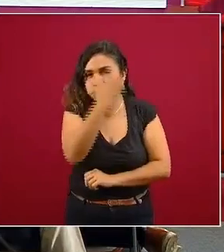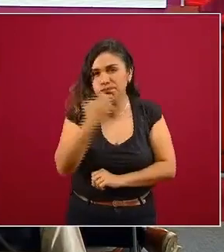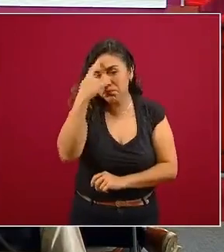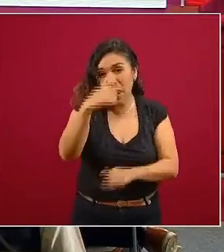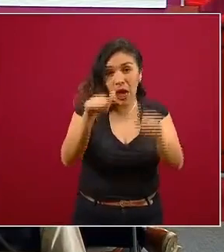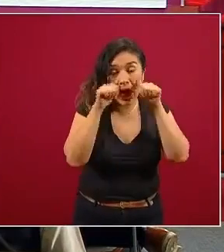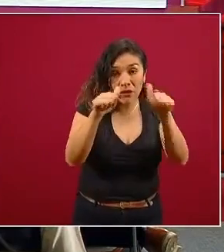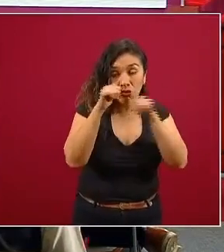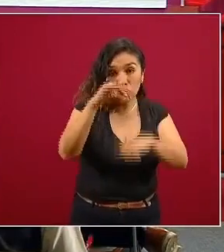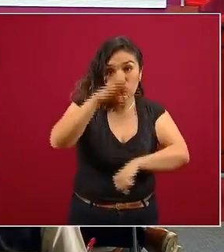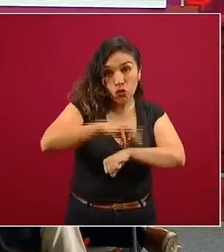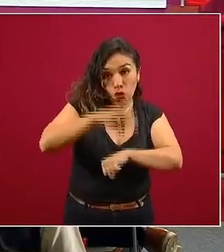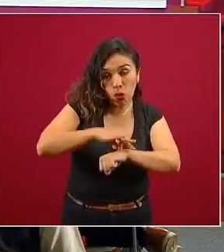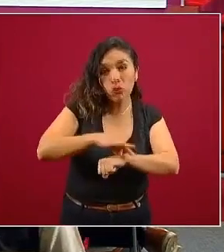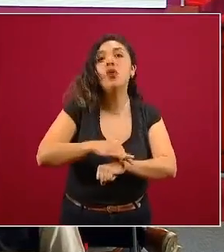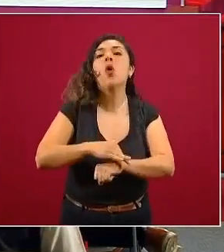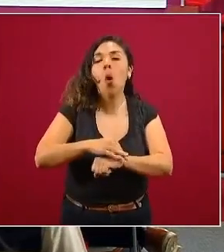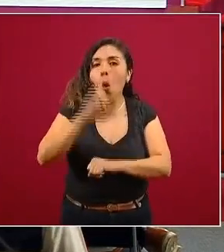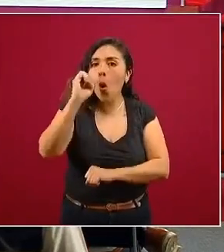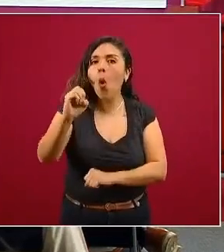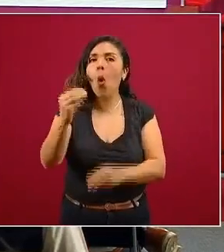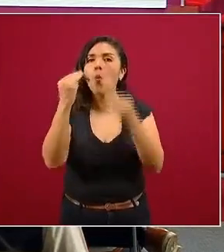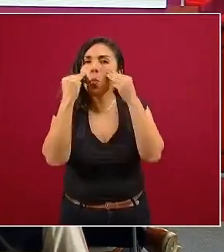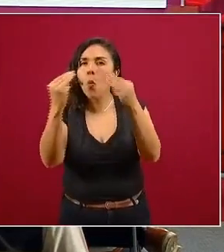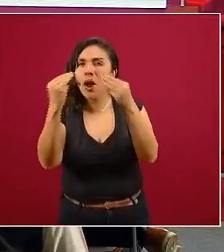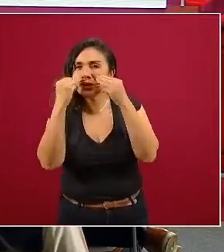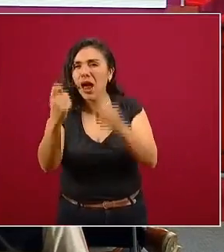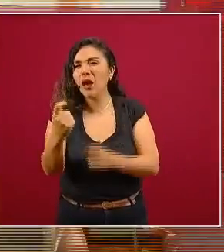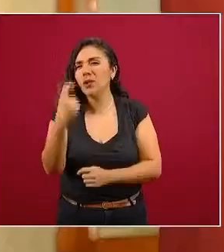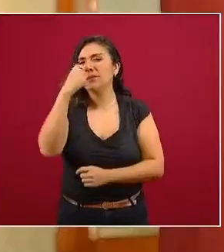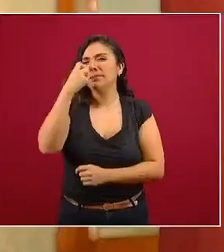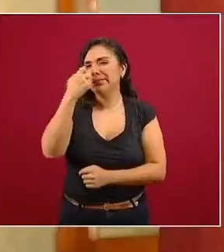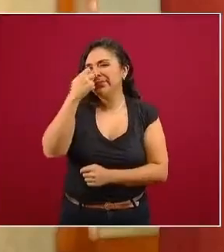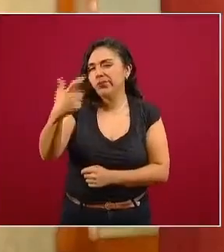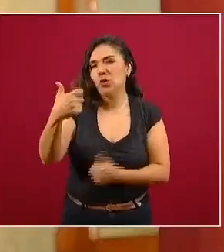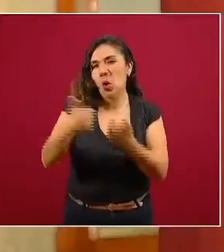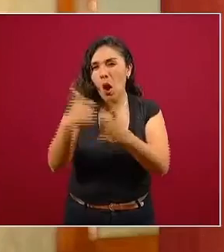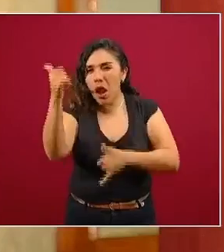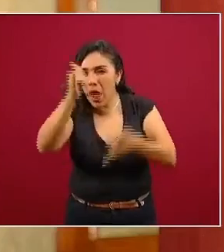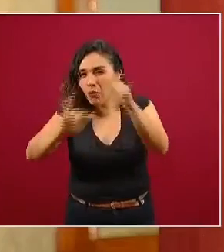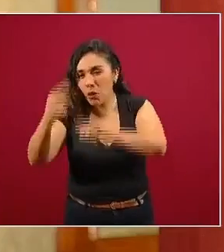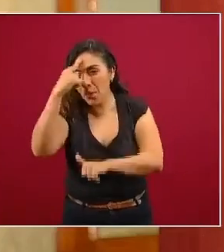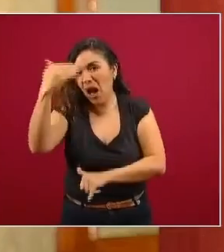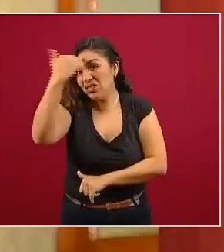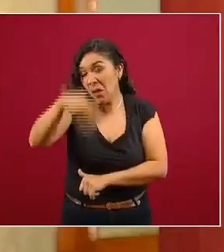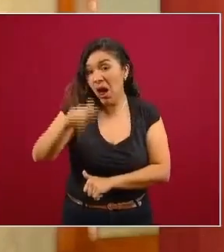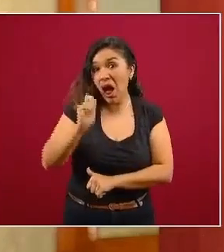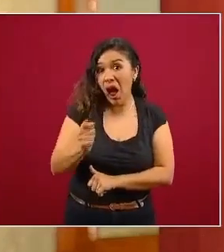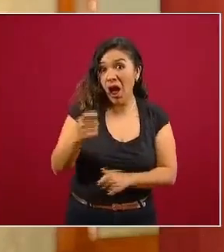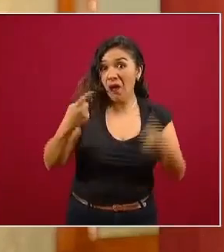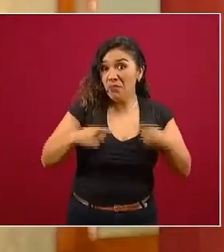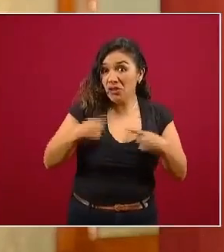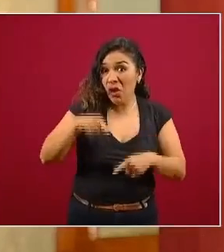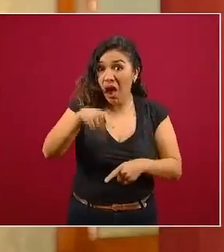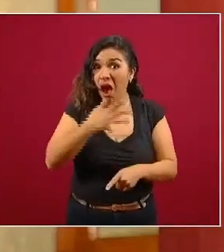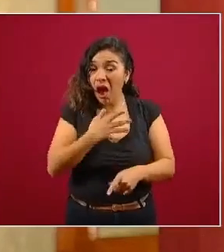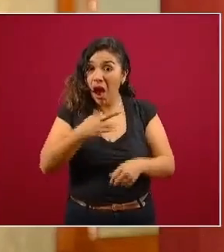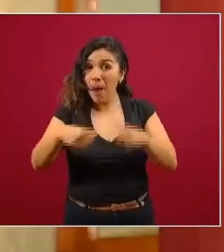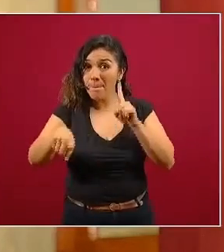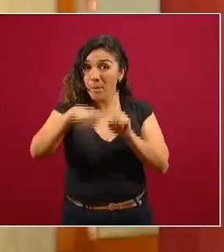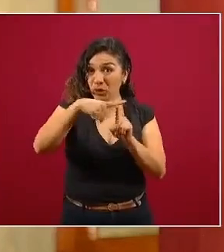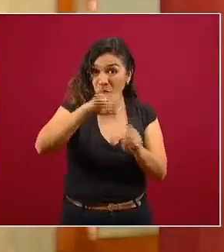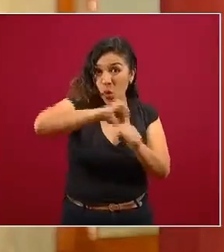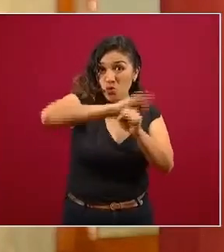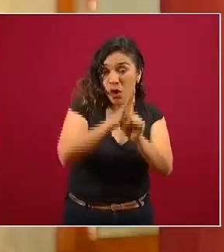atención médica como de toma de muestra de laboratorio para poder saber si se encuentra presente o no el